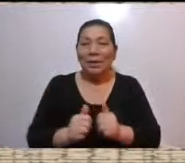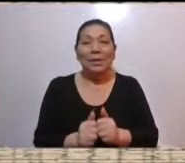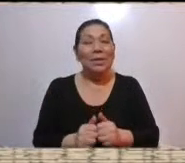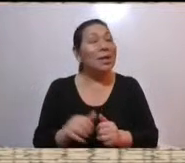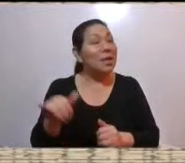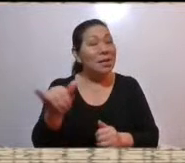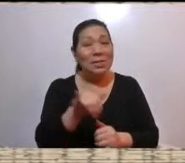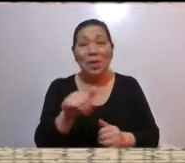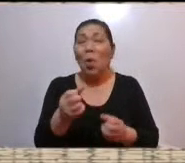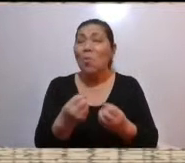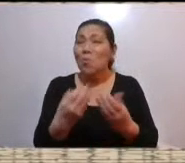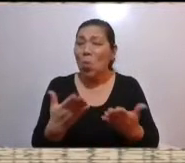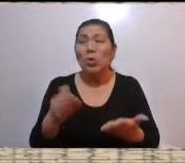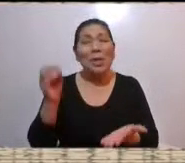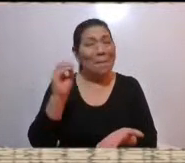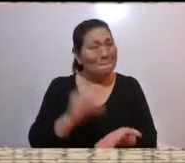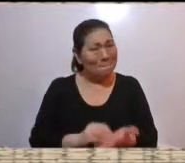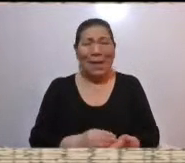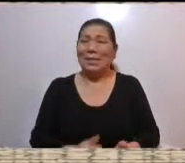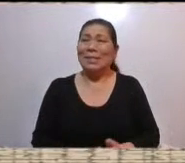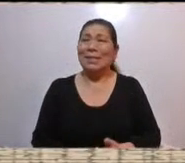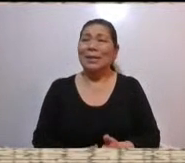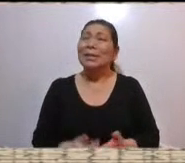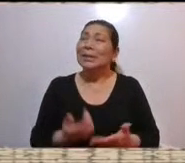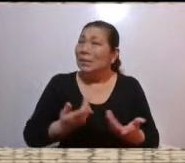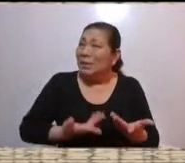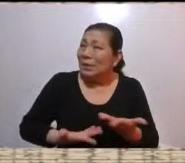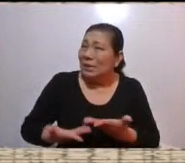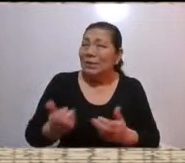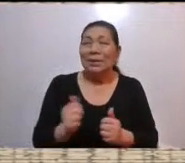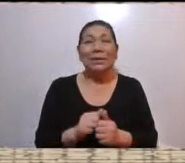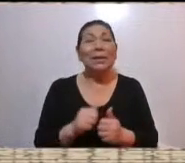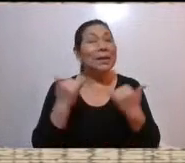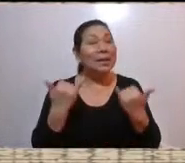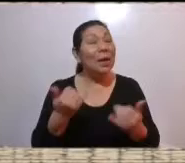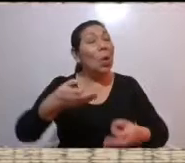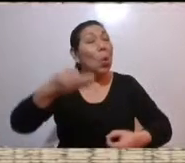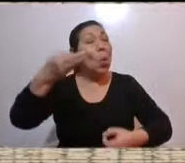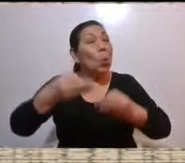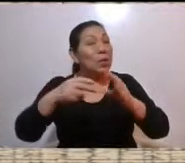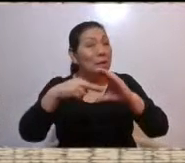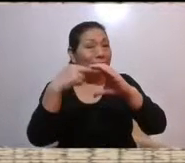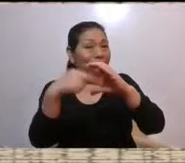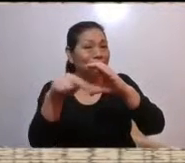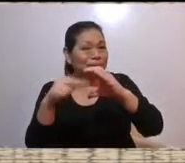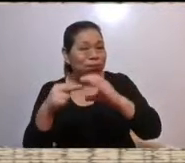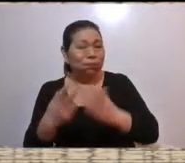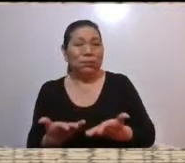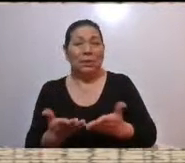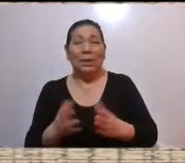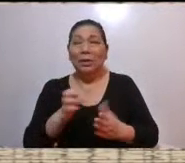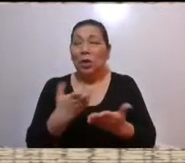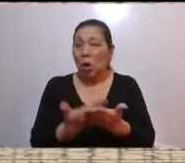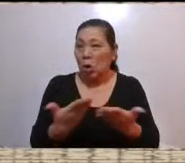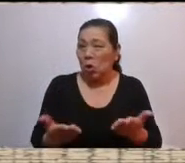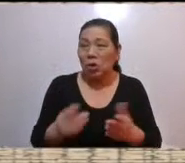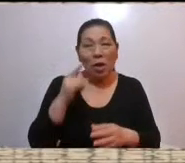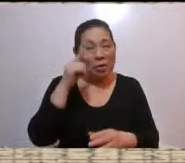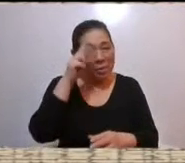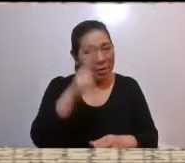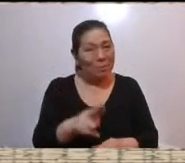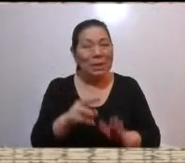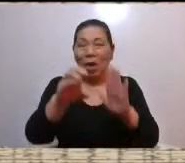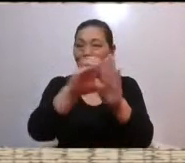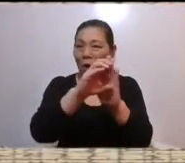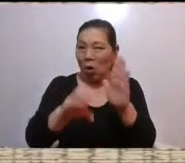este proceso es la misma de muchas más que se encuentran en una misma situación. Entonces la sentencia que emite, declarando un estado de